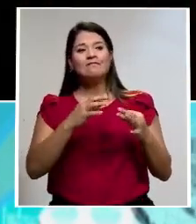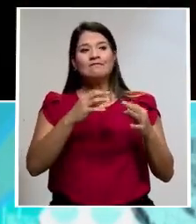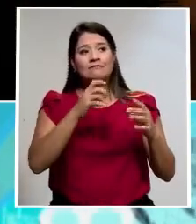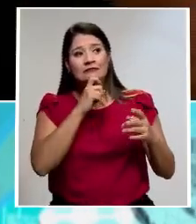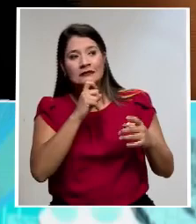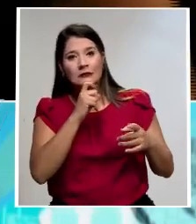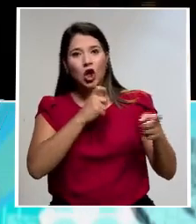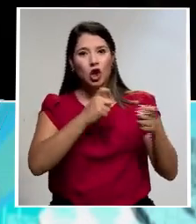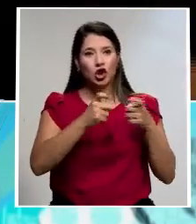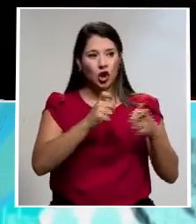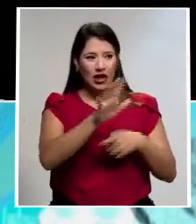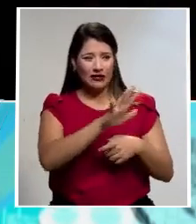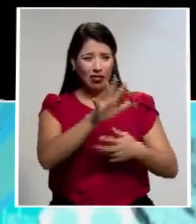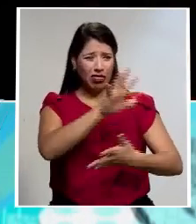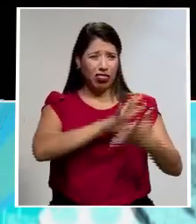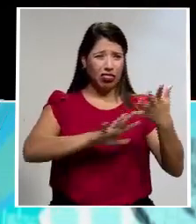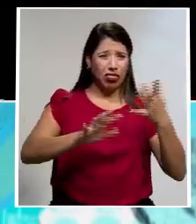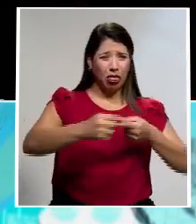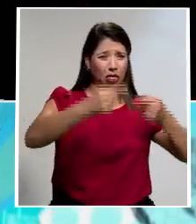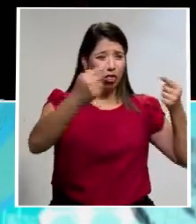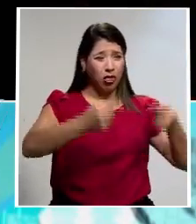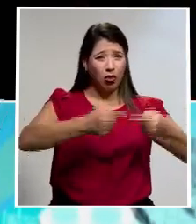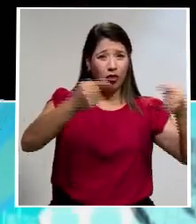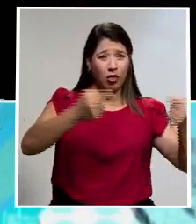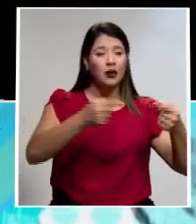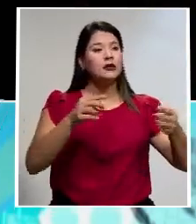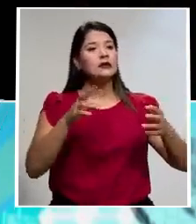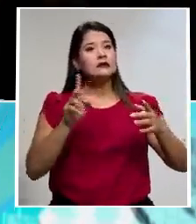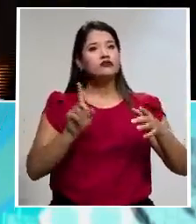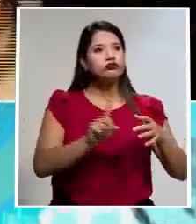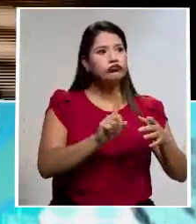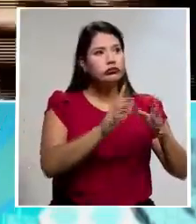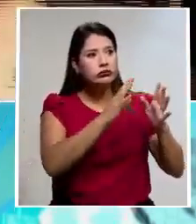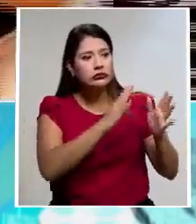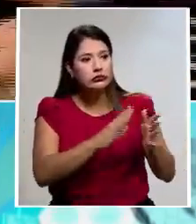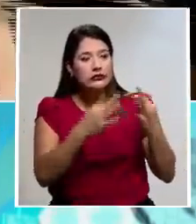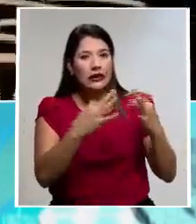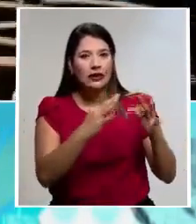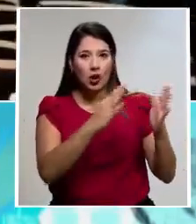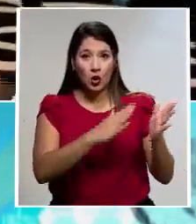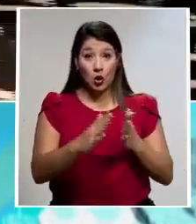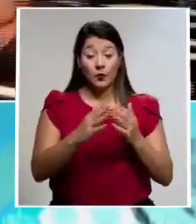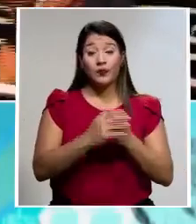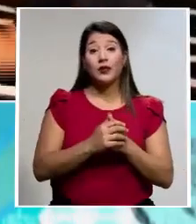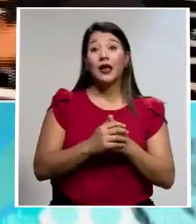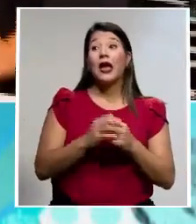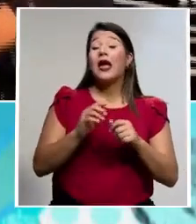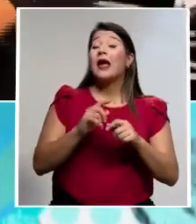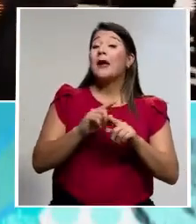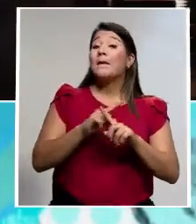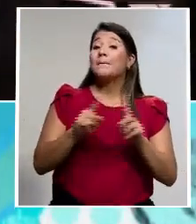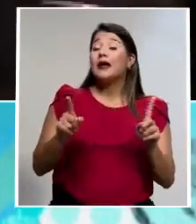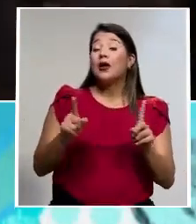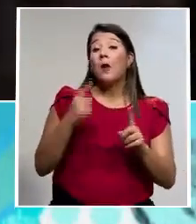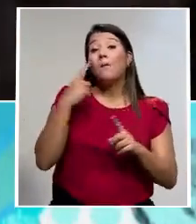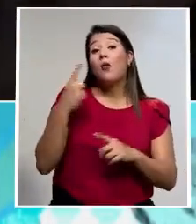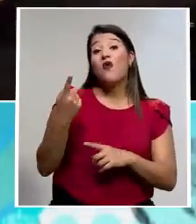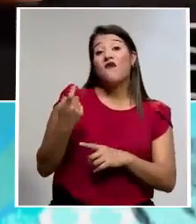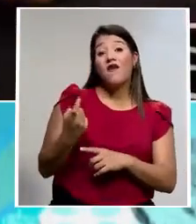nuevamente el tema de la jurisdicción especializada contra el crimen organizado, que es una ley que está desde el 2017, pero que por falta de